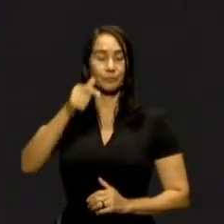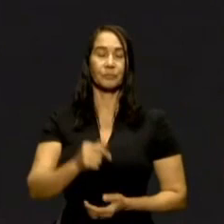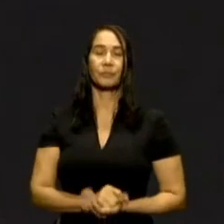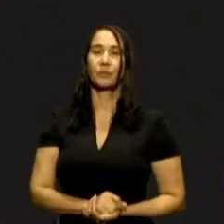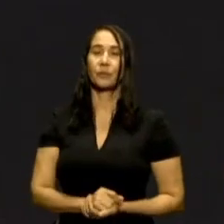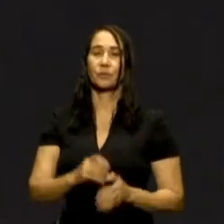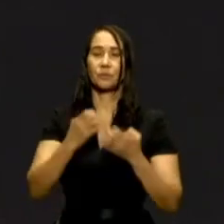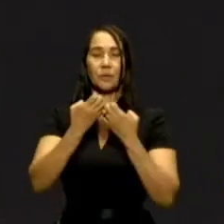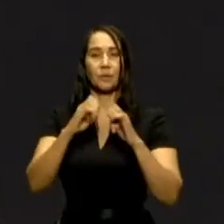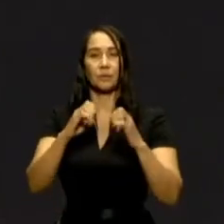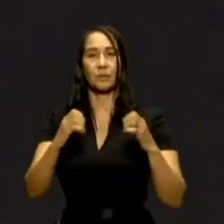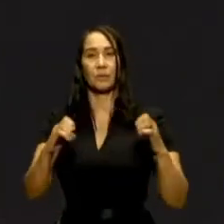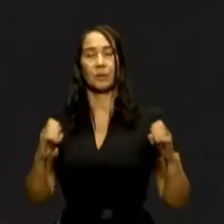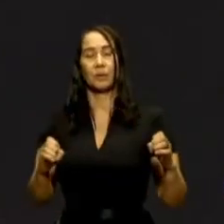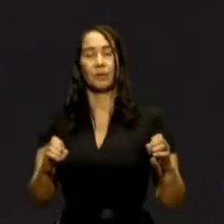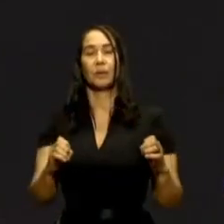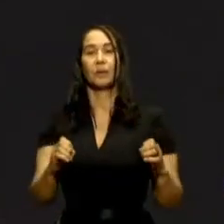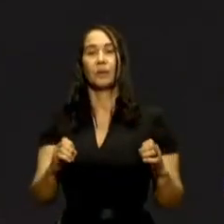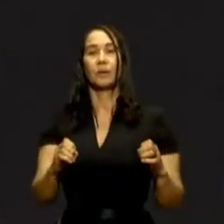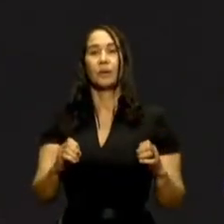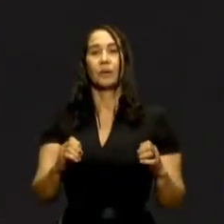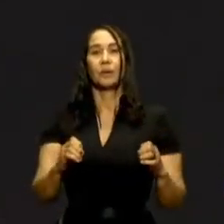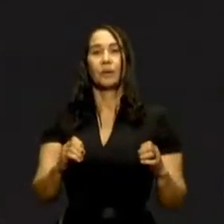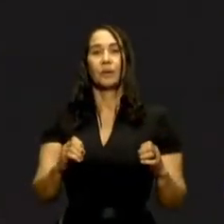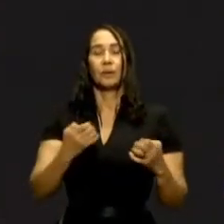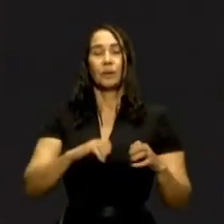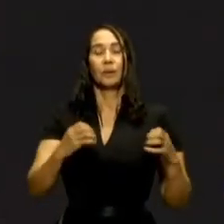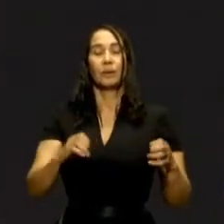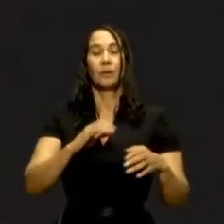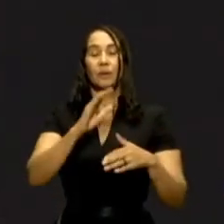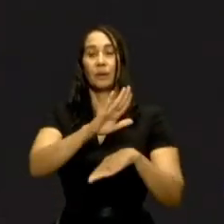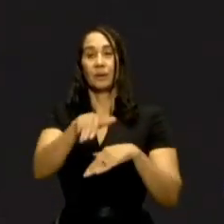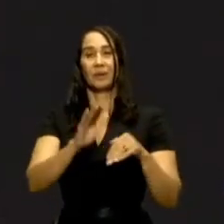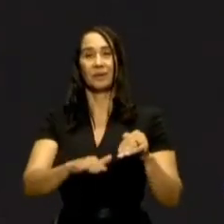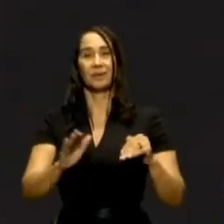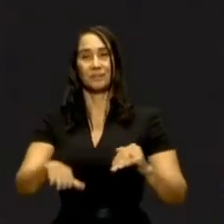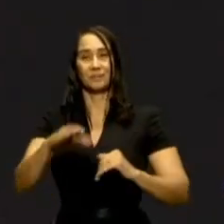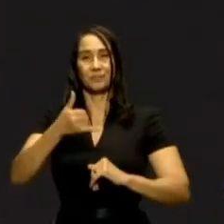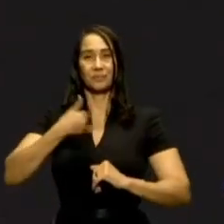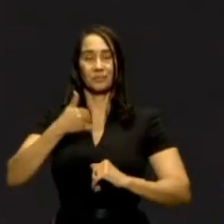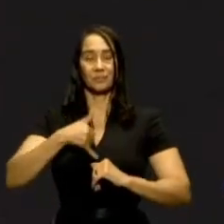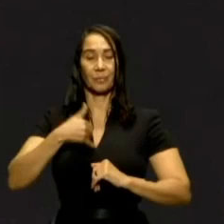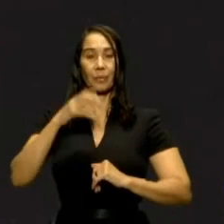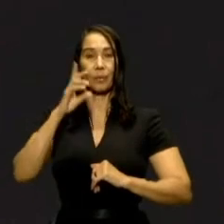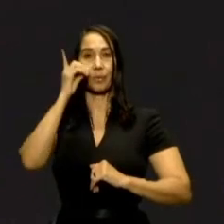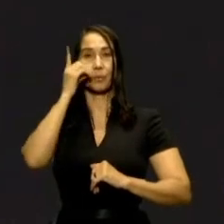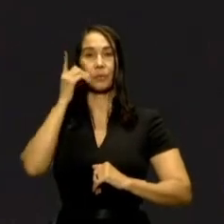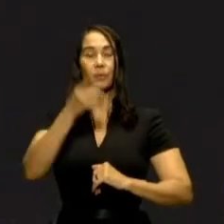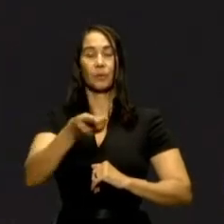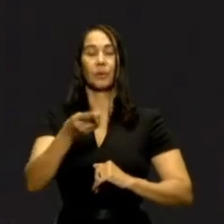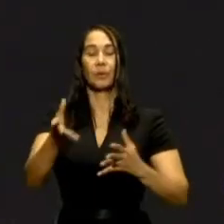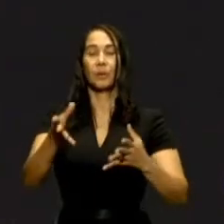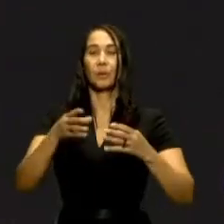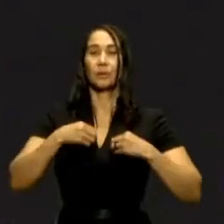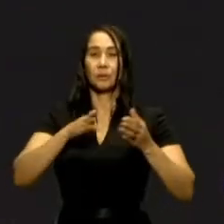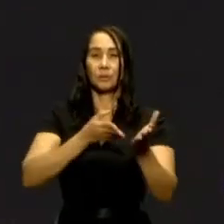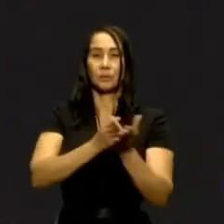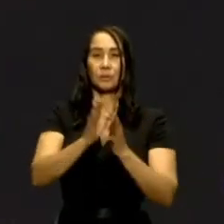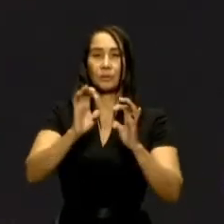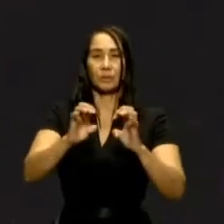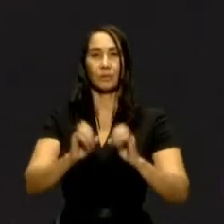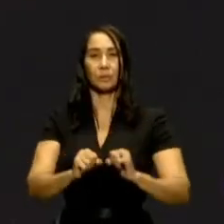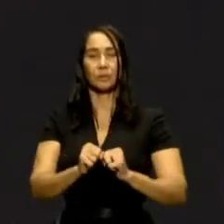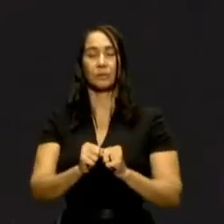escatimará esfuerzos ni recursos para garantizar que cada niño y cada joven dominicano tenga acceso a una educación